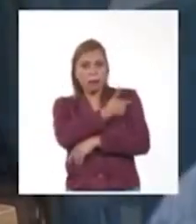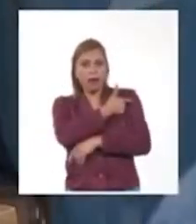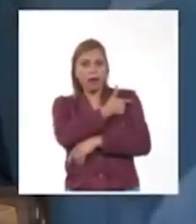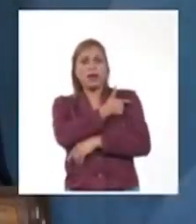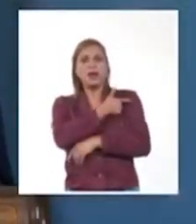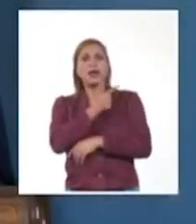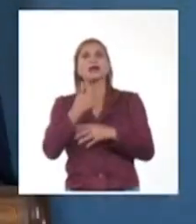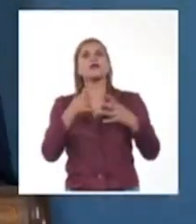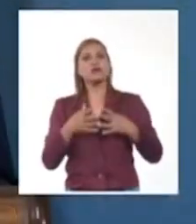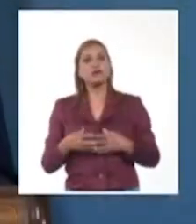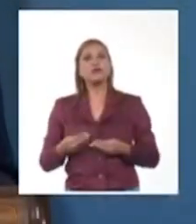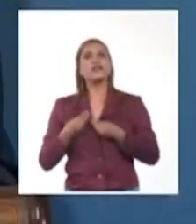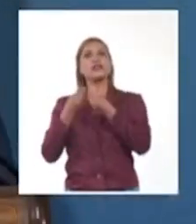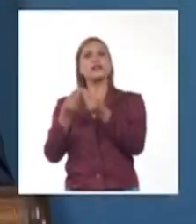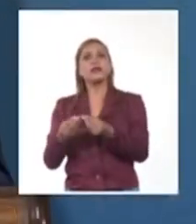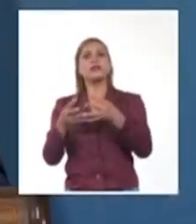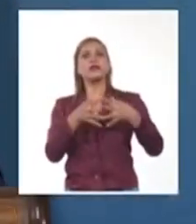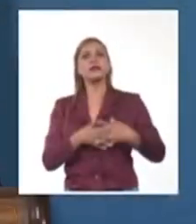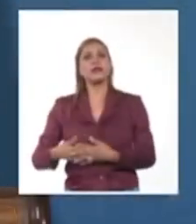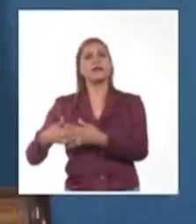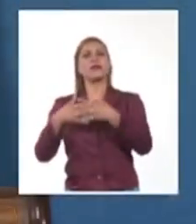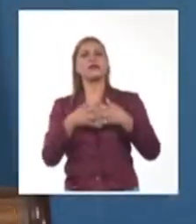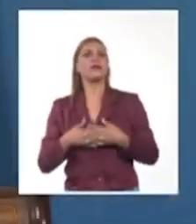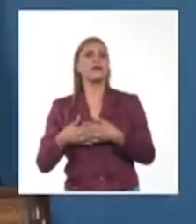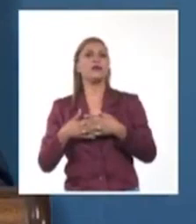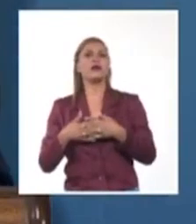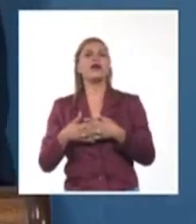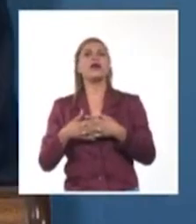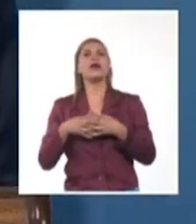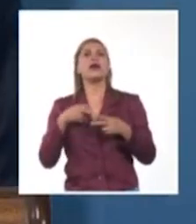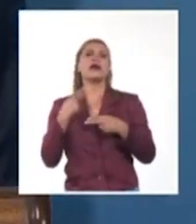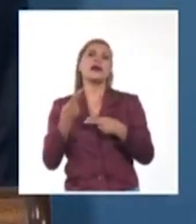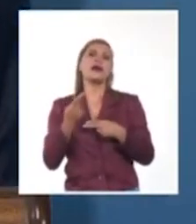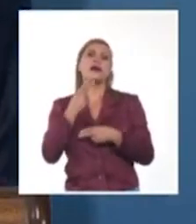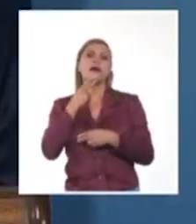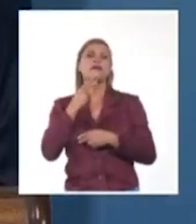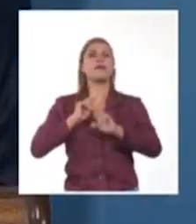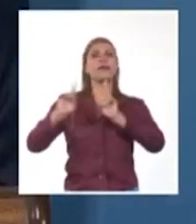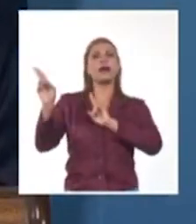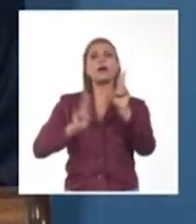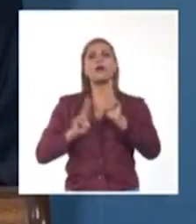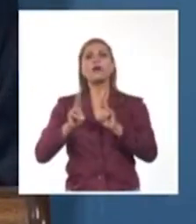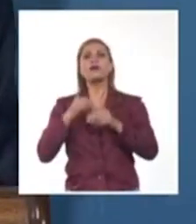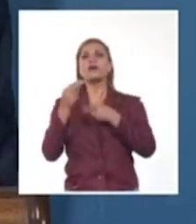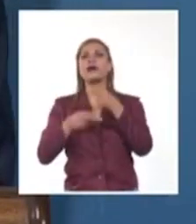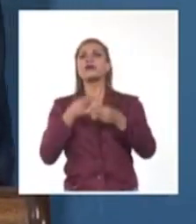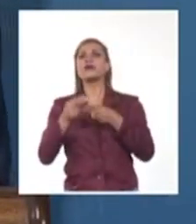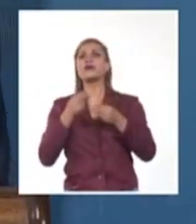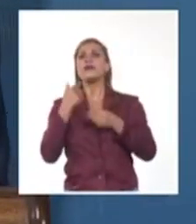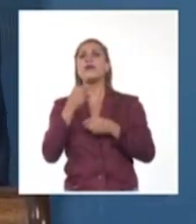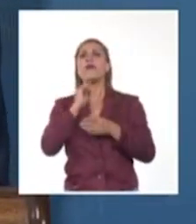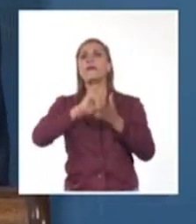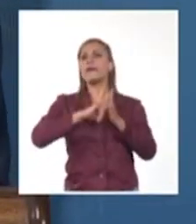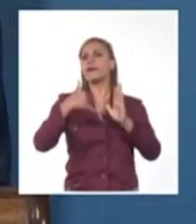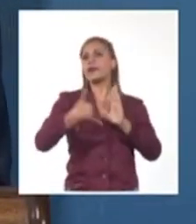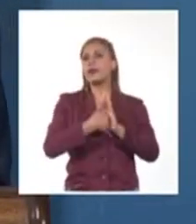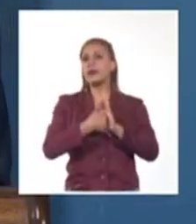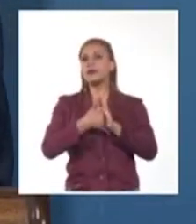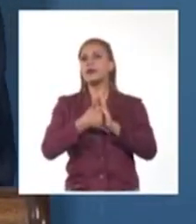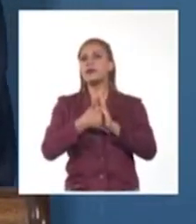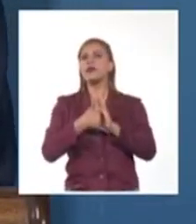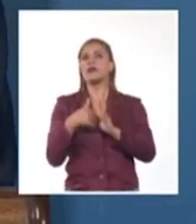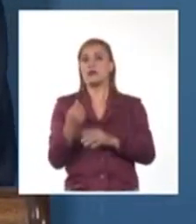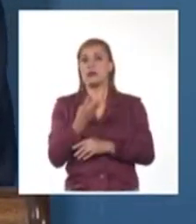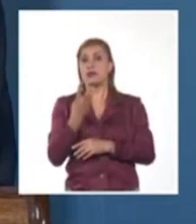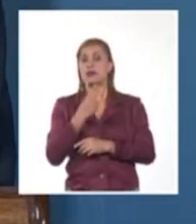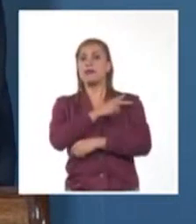ofrecimos al gobierno de los Estados Unidos desarrollar un proyecto triangular con vacunas y